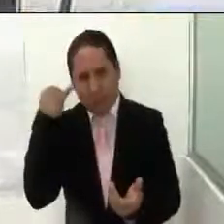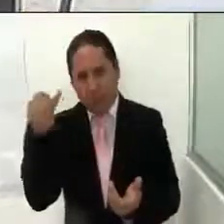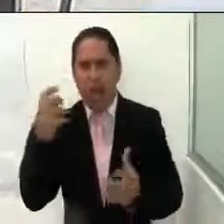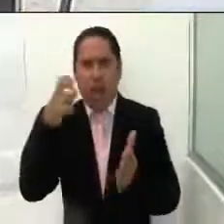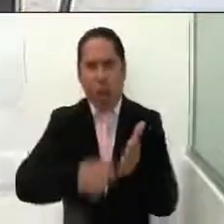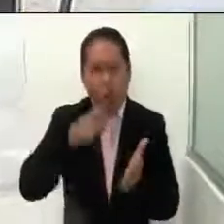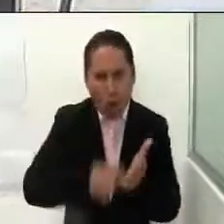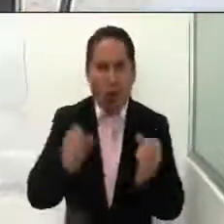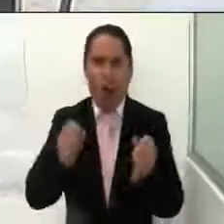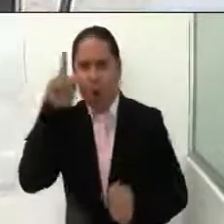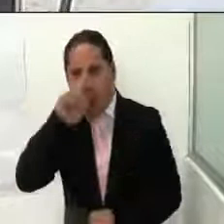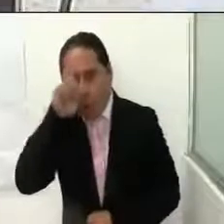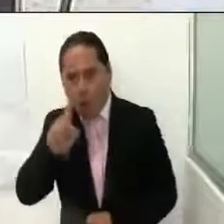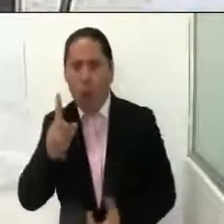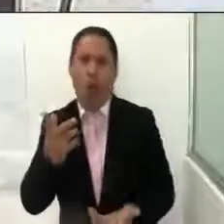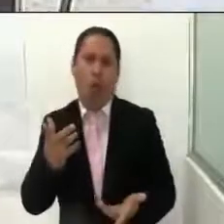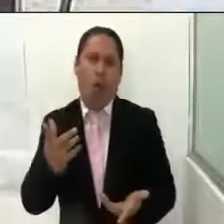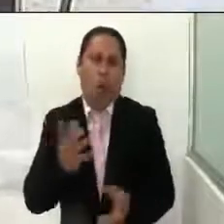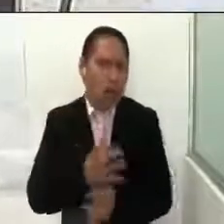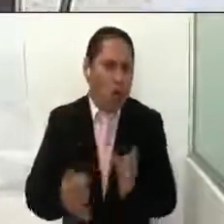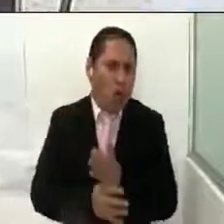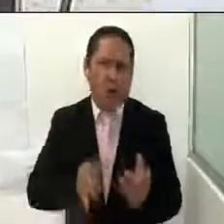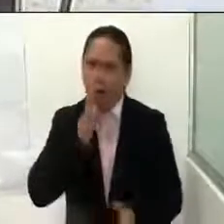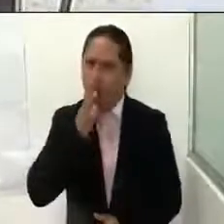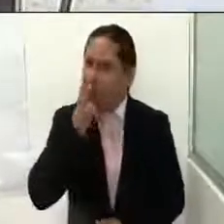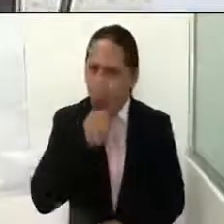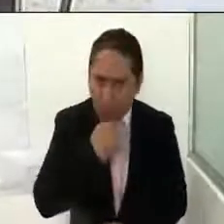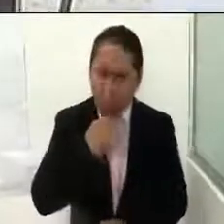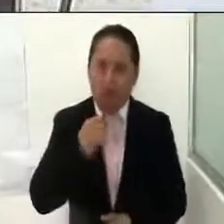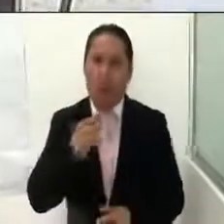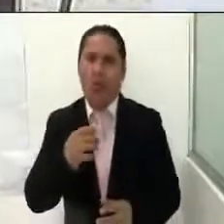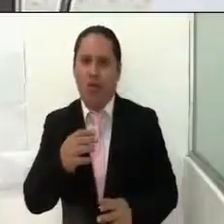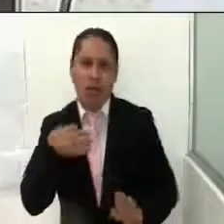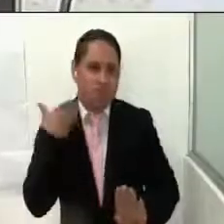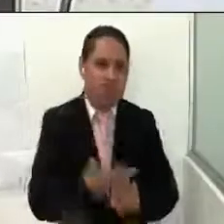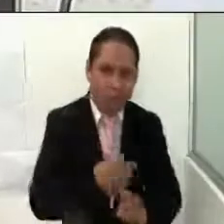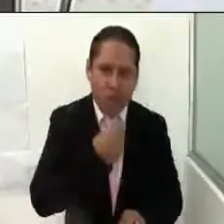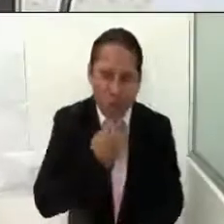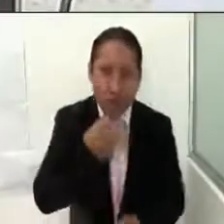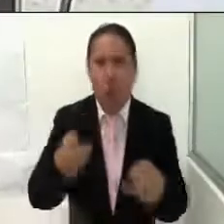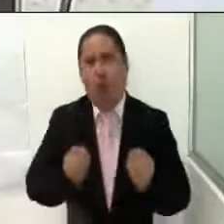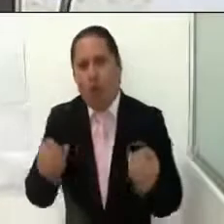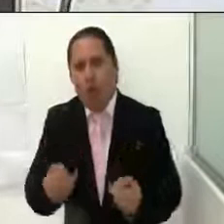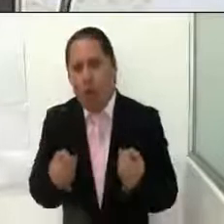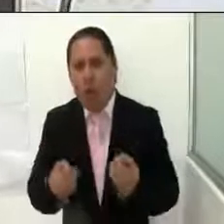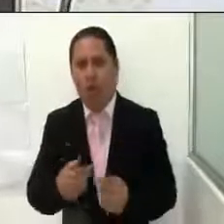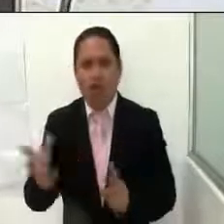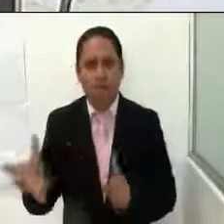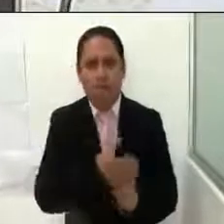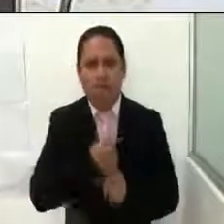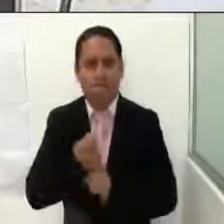disciplina imposibilitando a las personas que ejerzan sobre los niños niñas y adolescentes la patria potestad